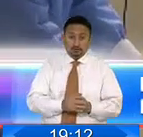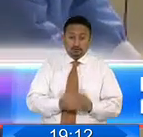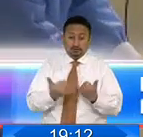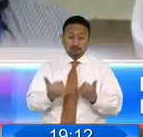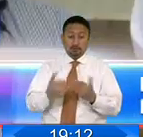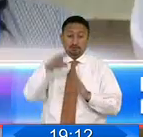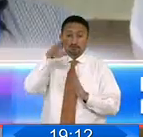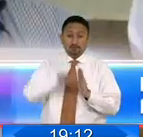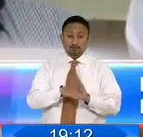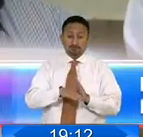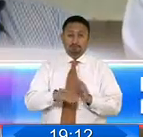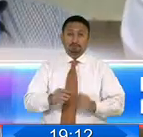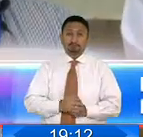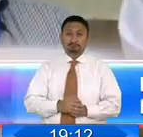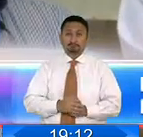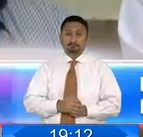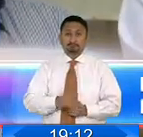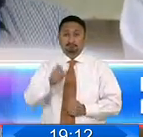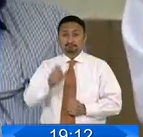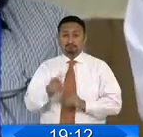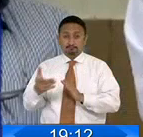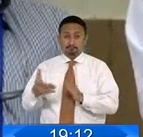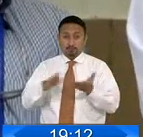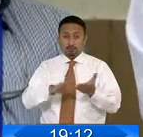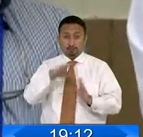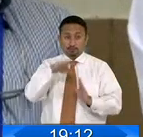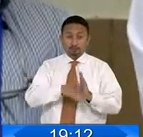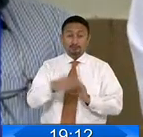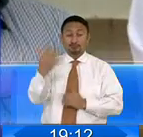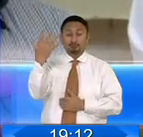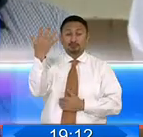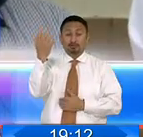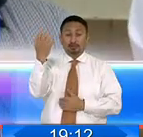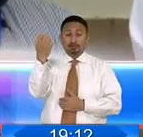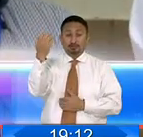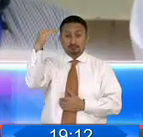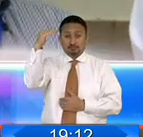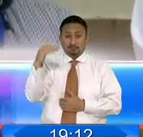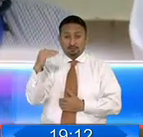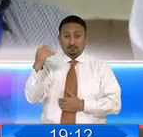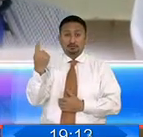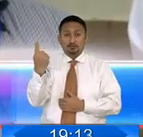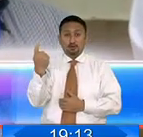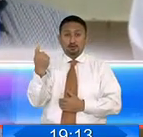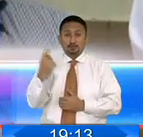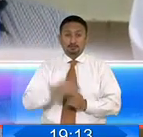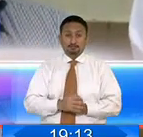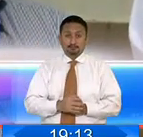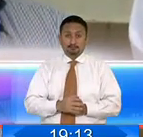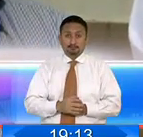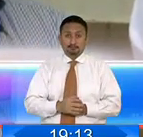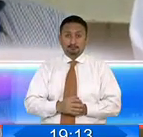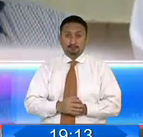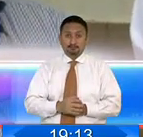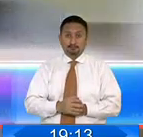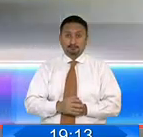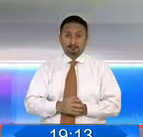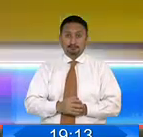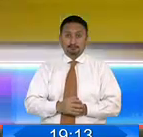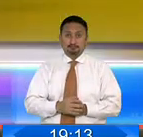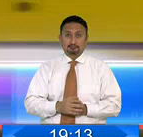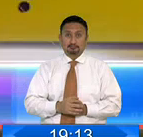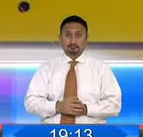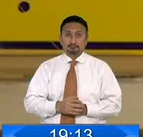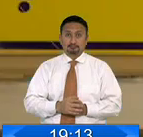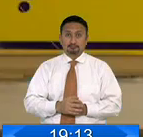distribución la mortalidad ha disminuido de 15 pacientes a 11 pacientes diagnosticados por prueba ofrecer